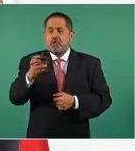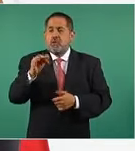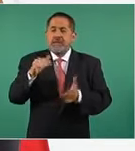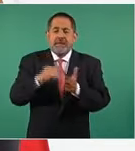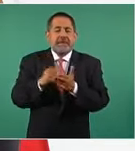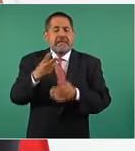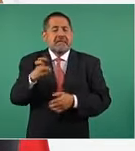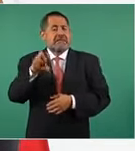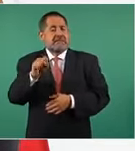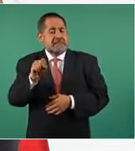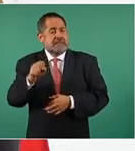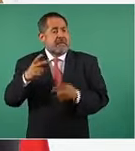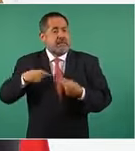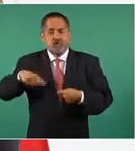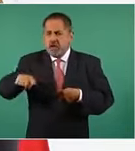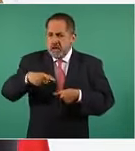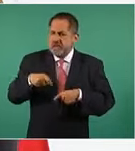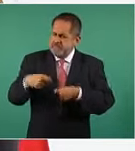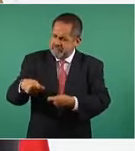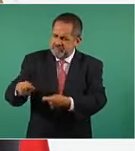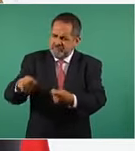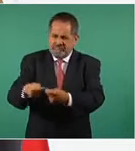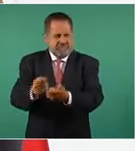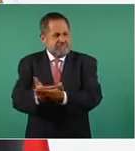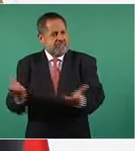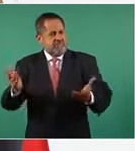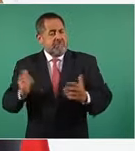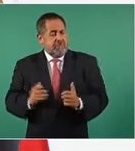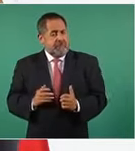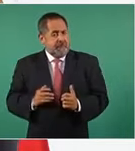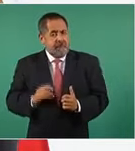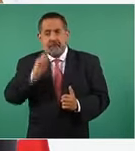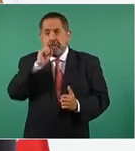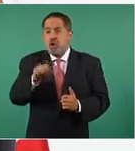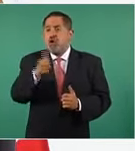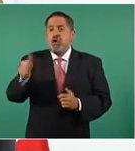340,460 personas, así como a otros